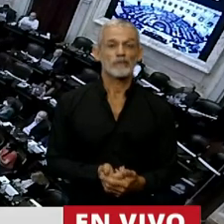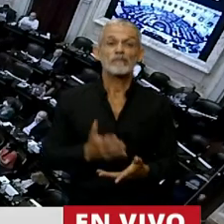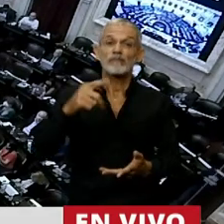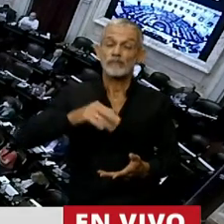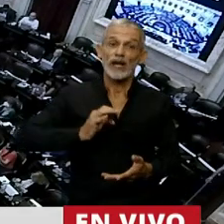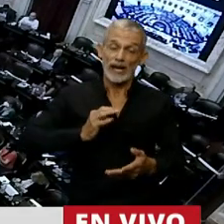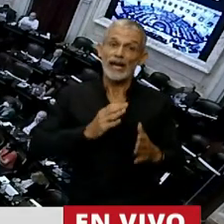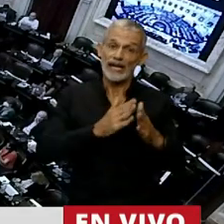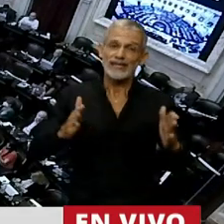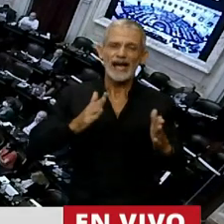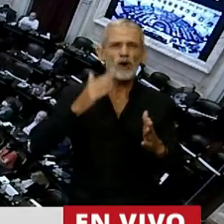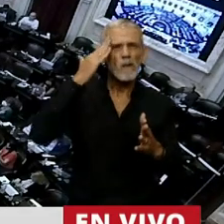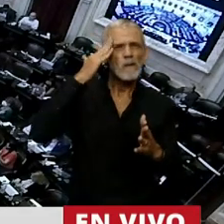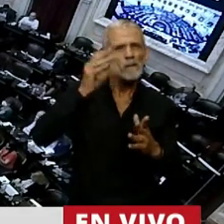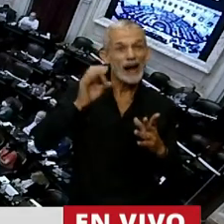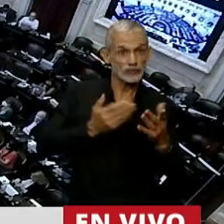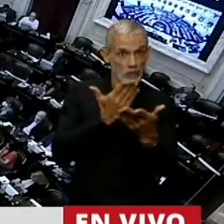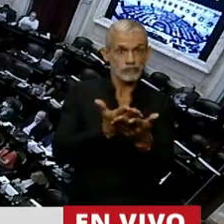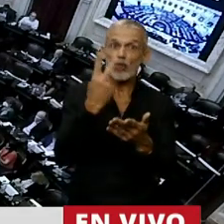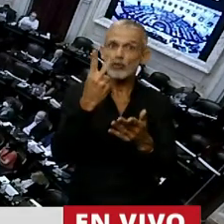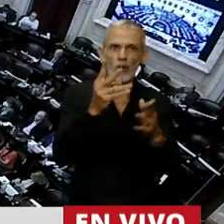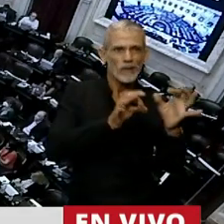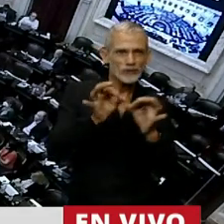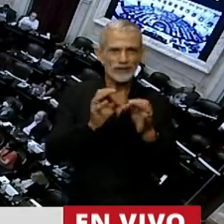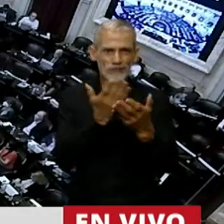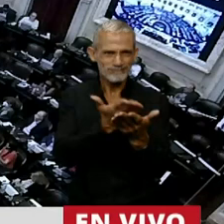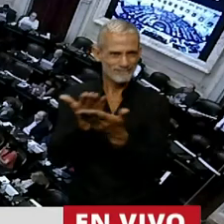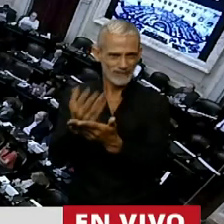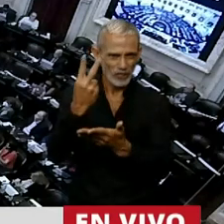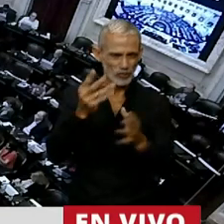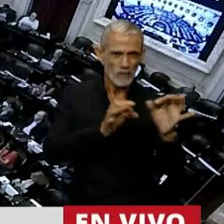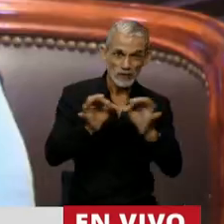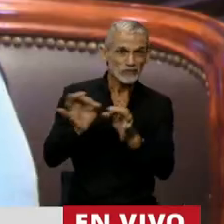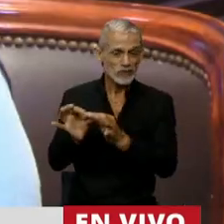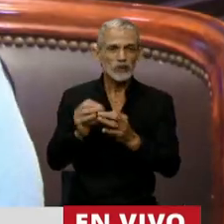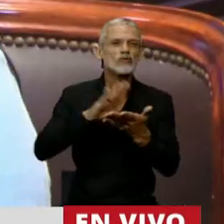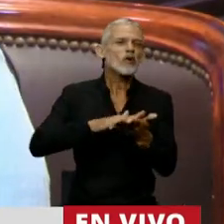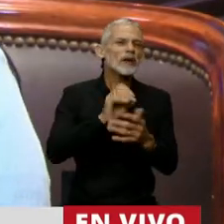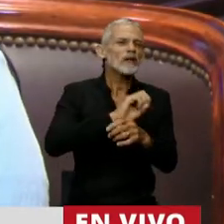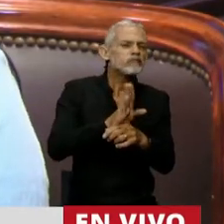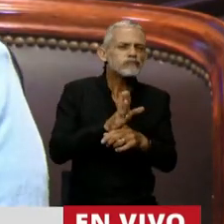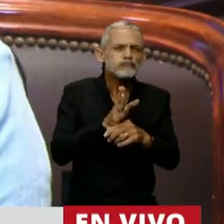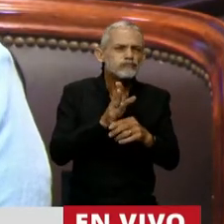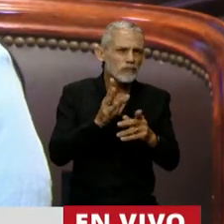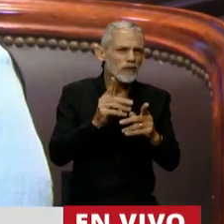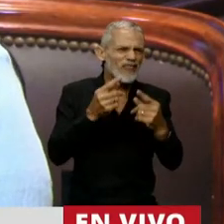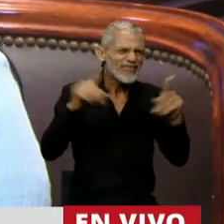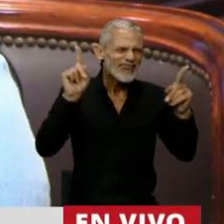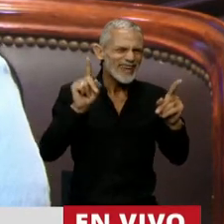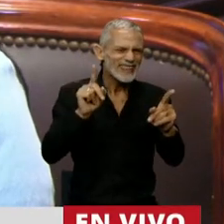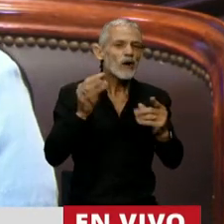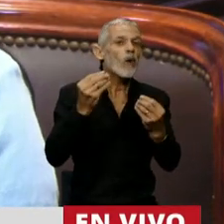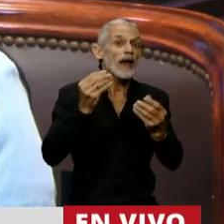Este año, en el mes de marzo, presenté dos proyectos respecto de la pandemia silenciosa que es